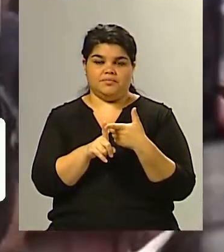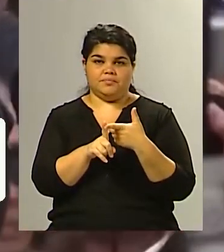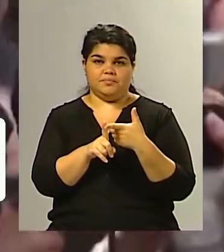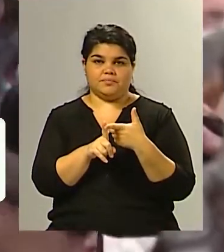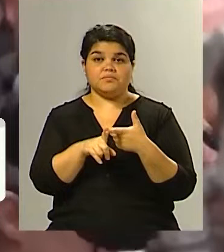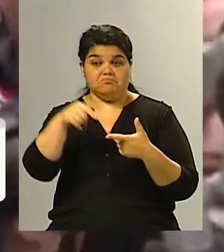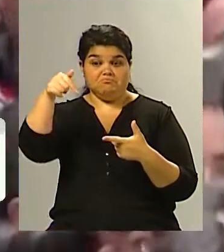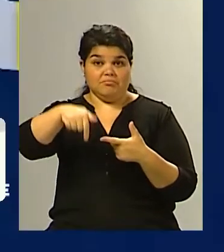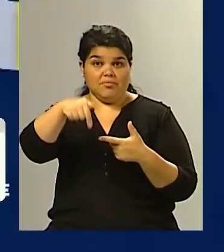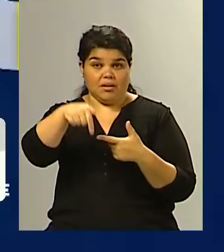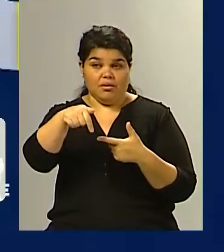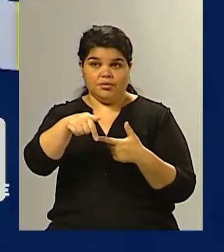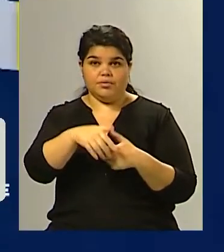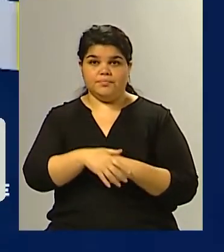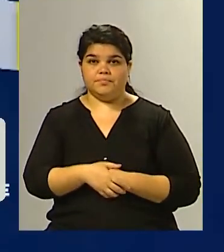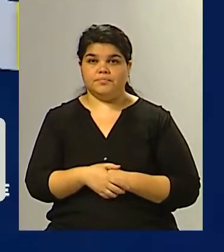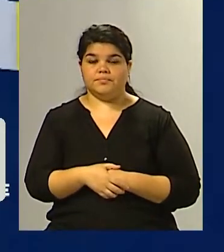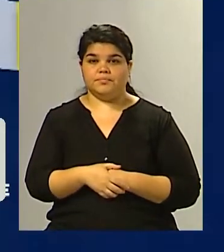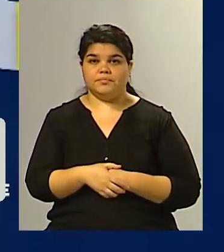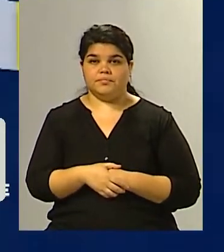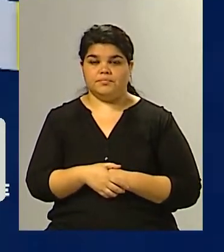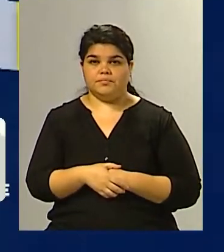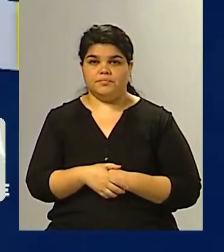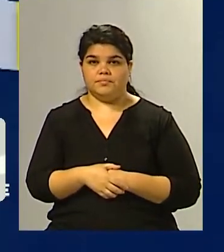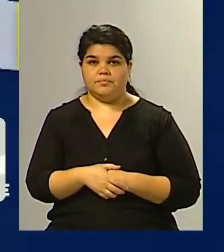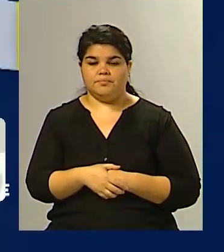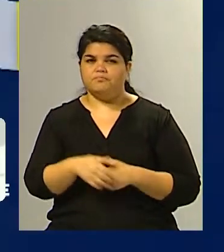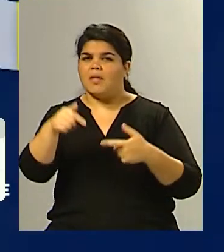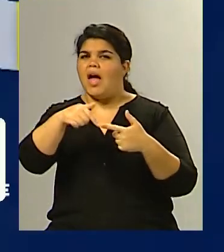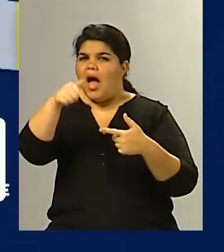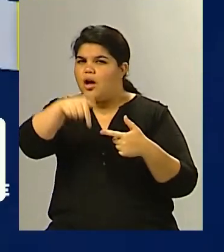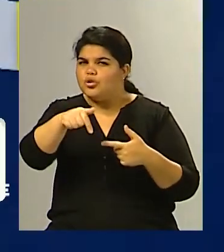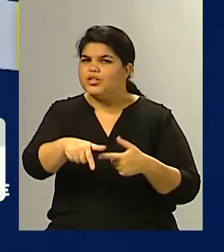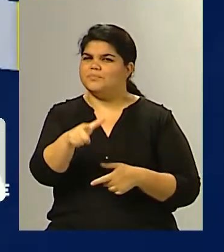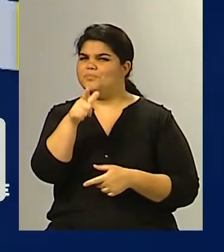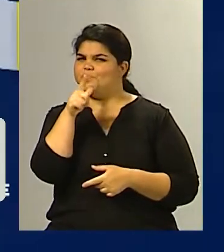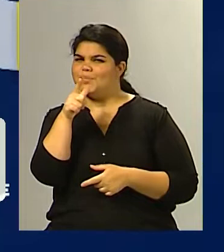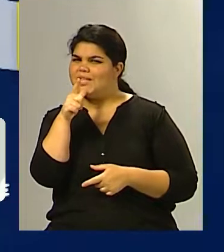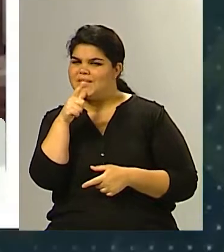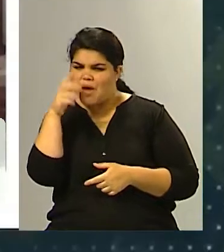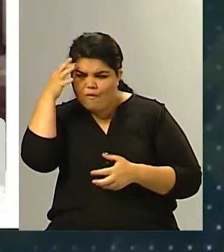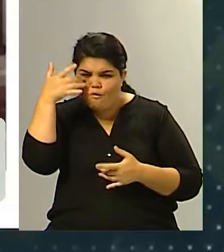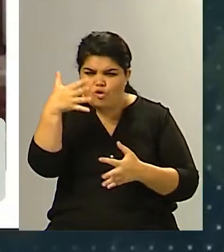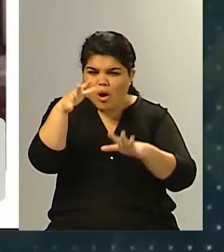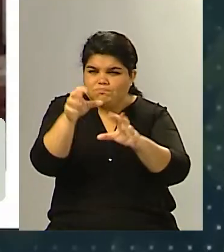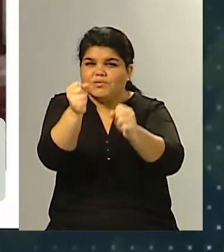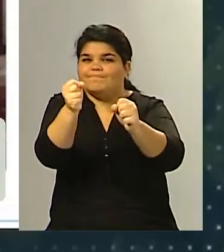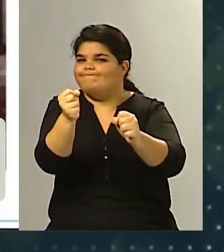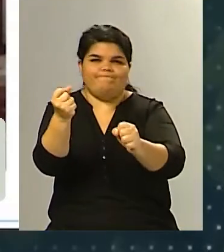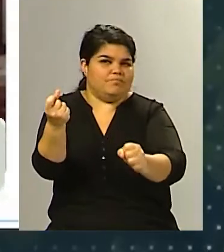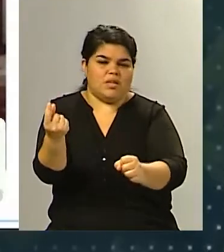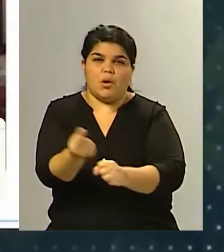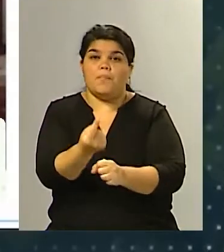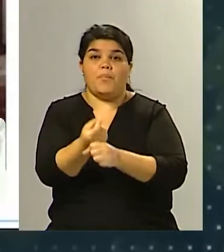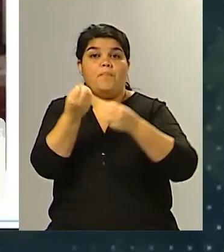hoy día creo que lo encuentro un poco saneado el tema, porque Brasil tiene buenos números.